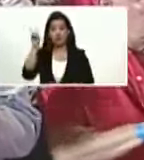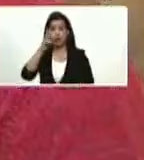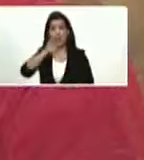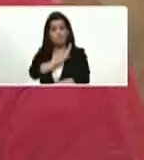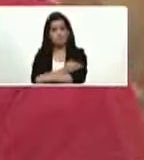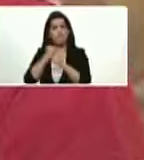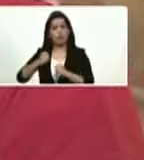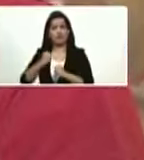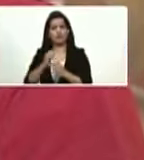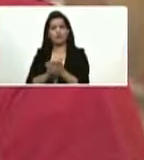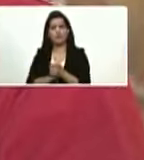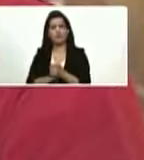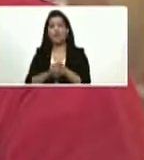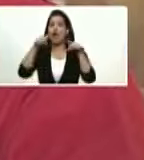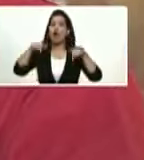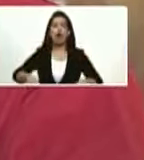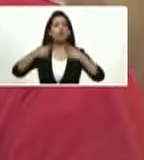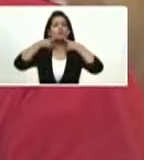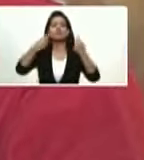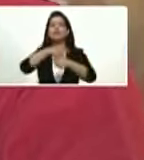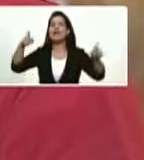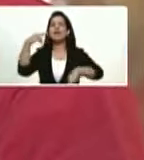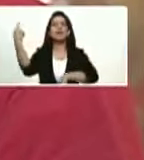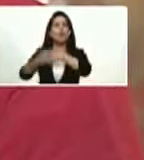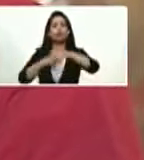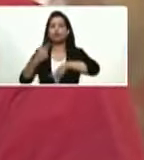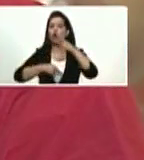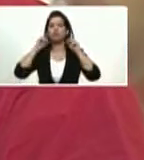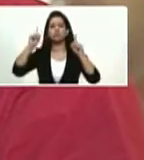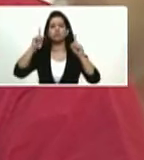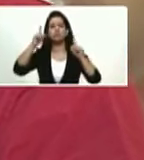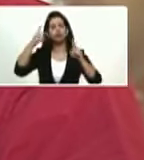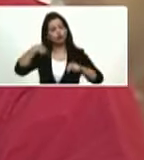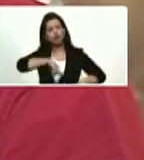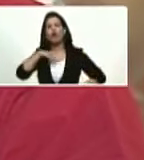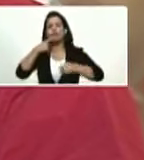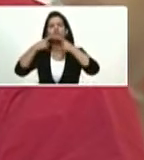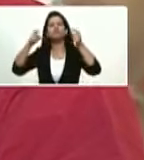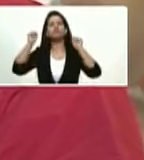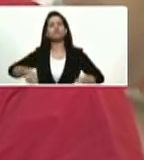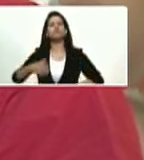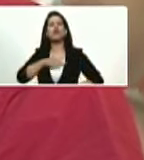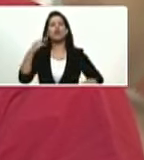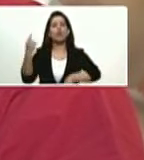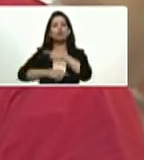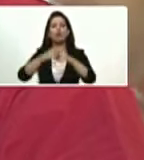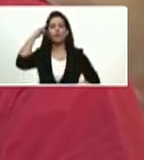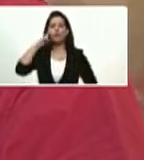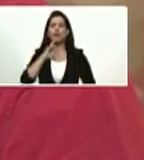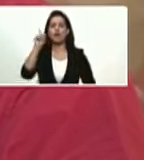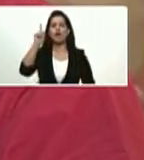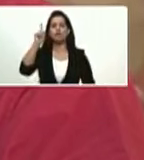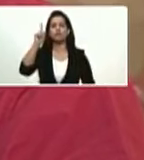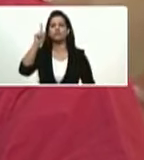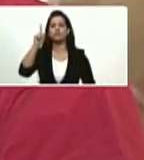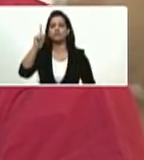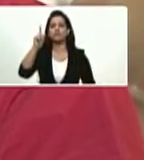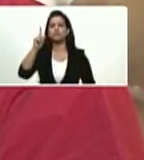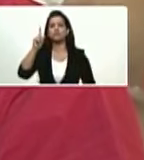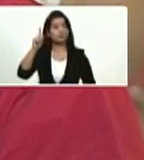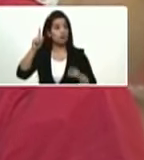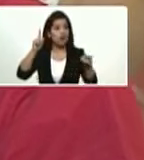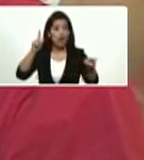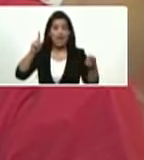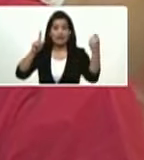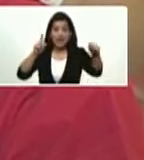potencia. Nos declaramos en revolución bolivariana, dispuestos a enfrentar a quienes pretenden arrebentar